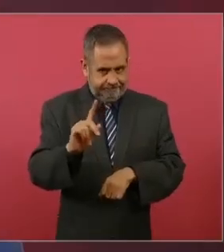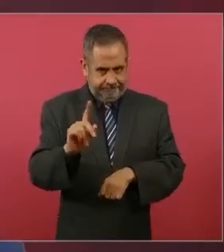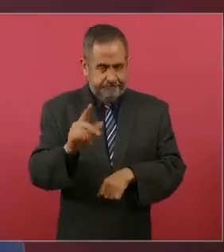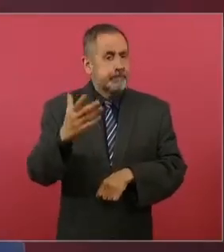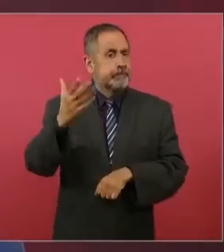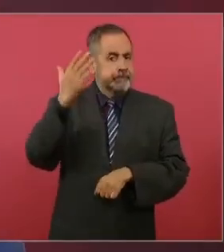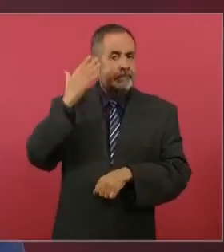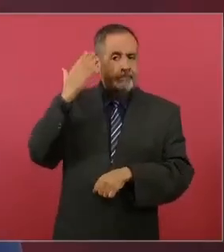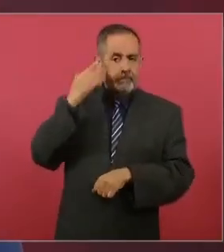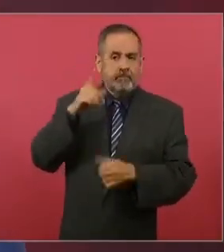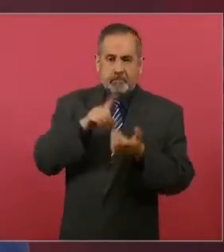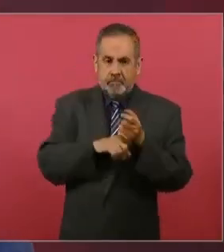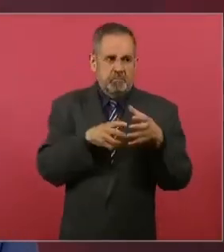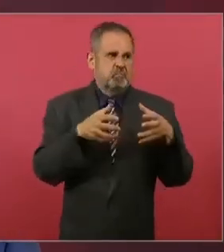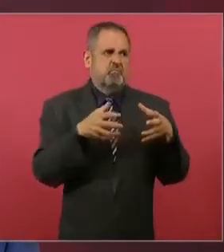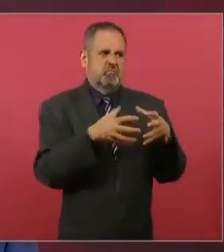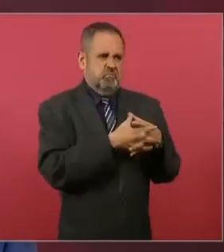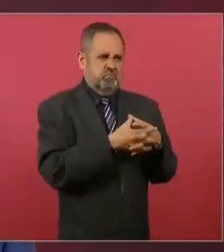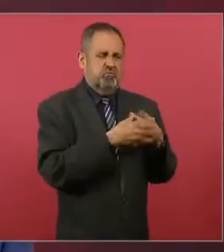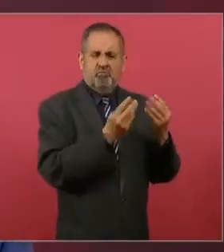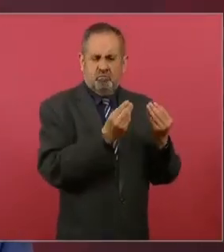Antes sí tenían más cohesión,